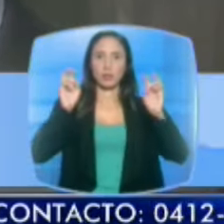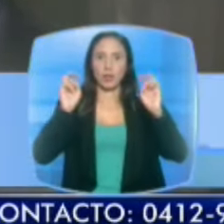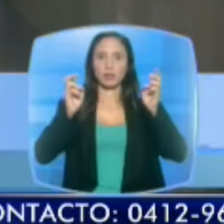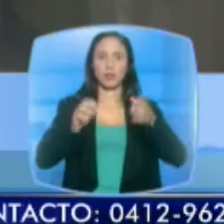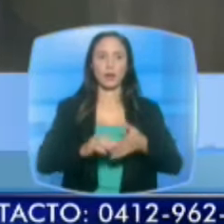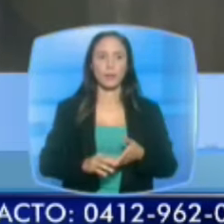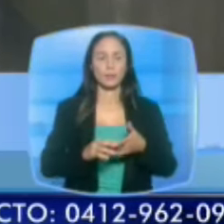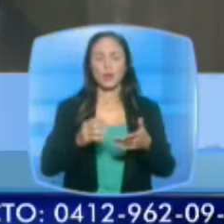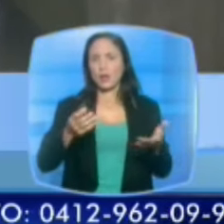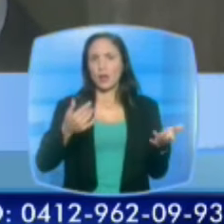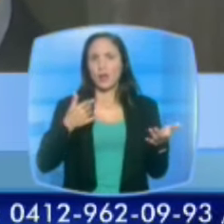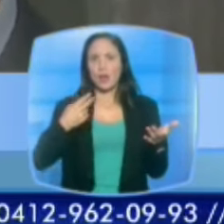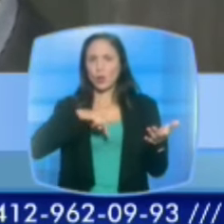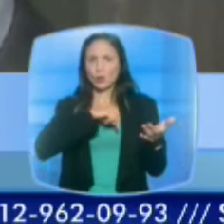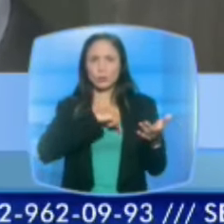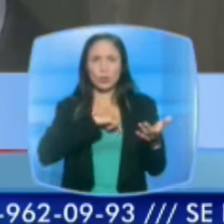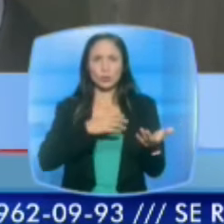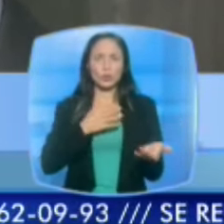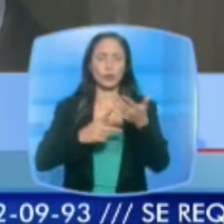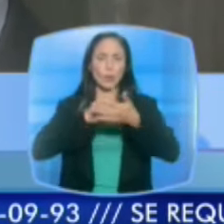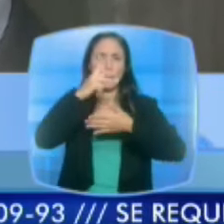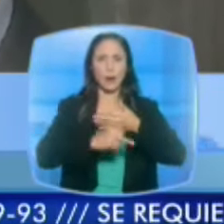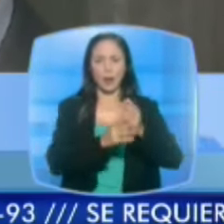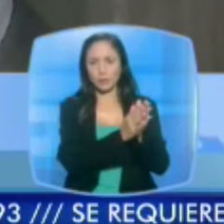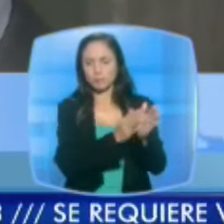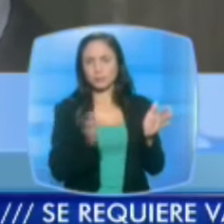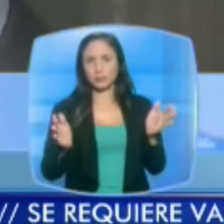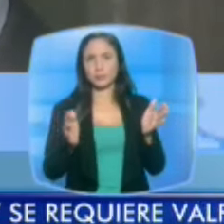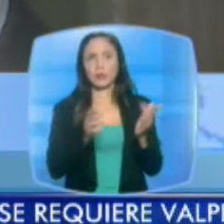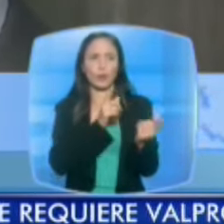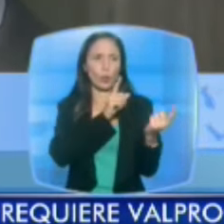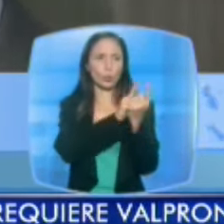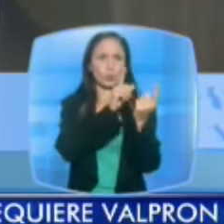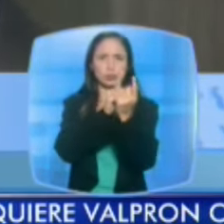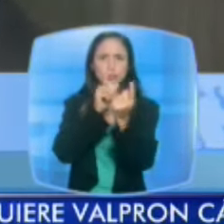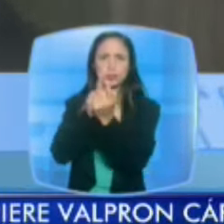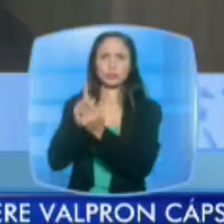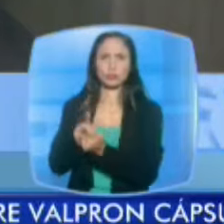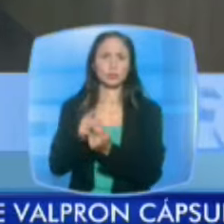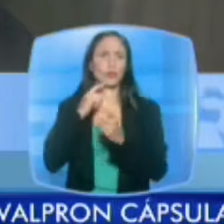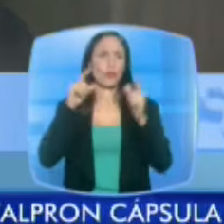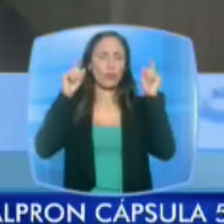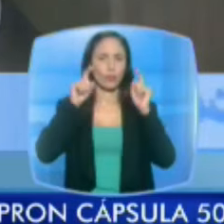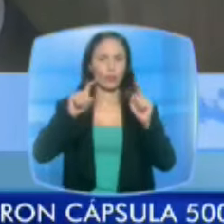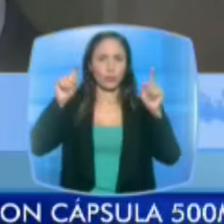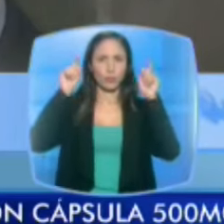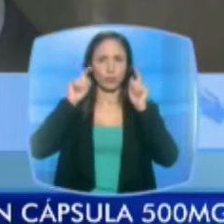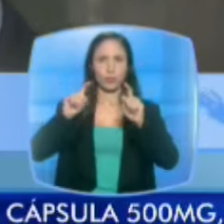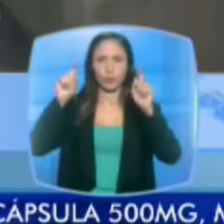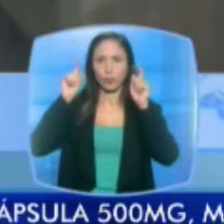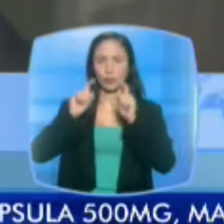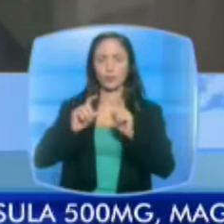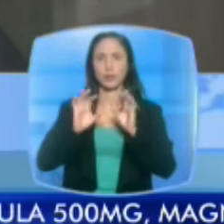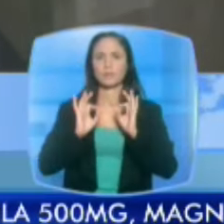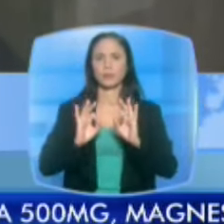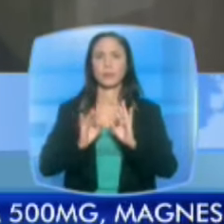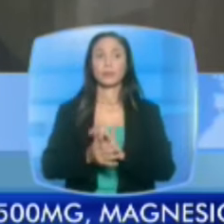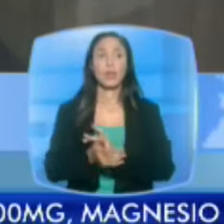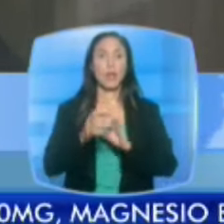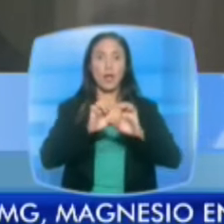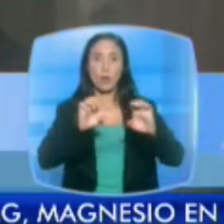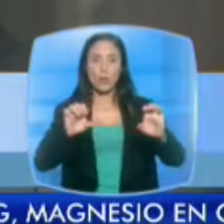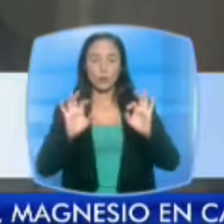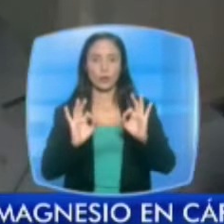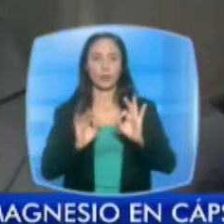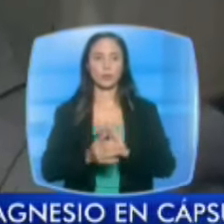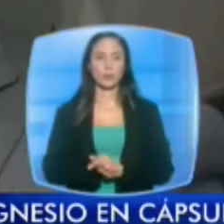hacer un plan nacional de darle impulso a lo que implica la educación